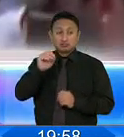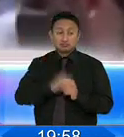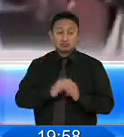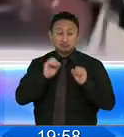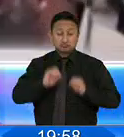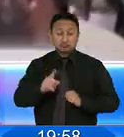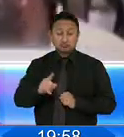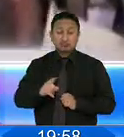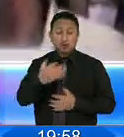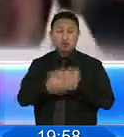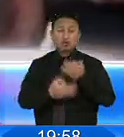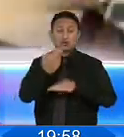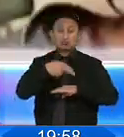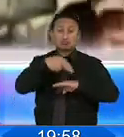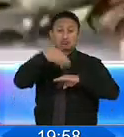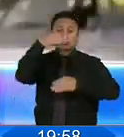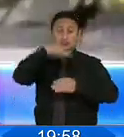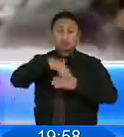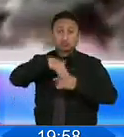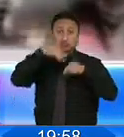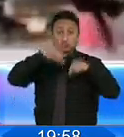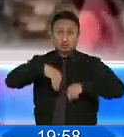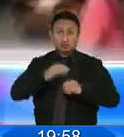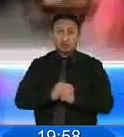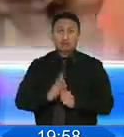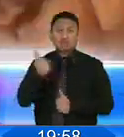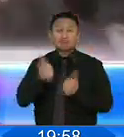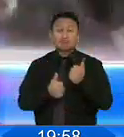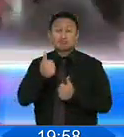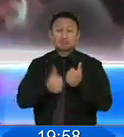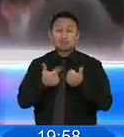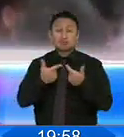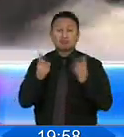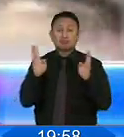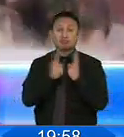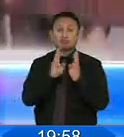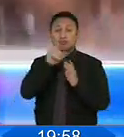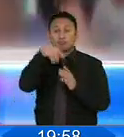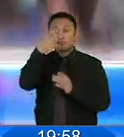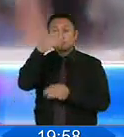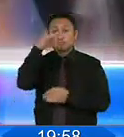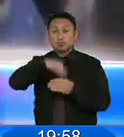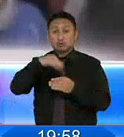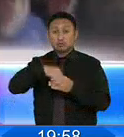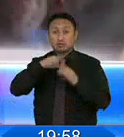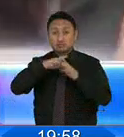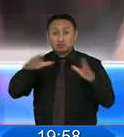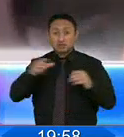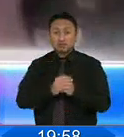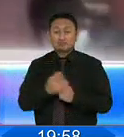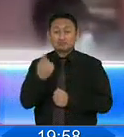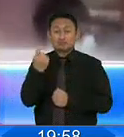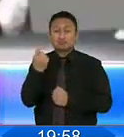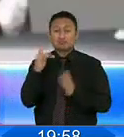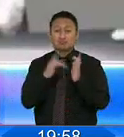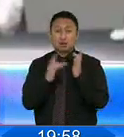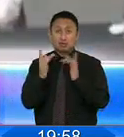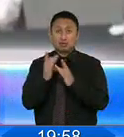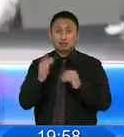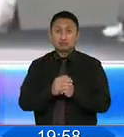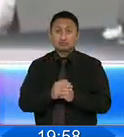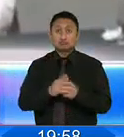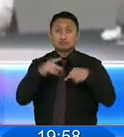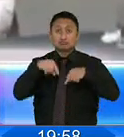del Jurado Nacional de Elecciones para candidatizarse como congresista en las próximas elecciones generales del 11 de abril. Vizcarra habría